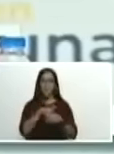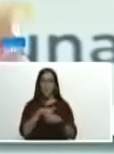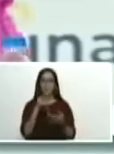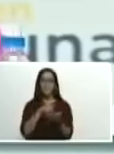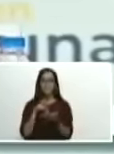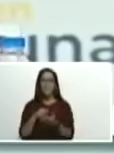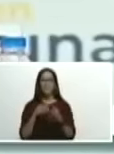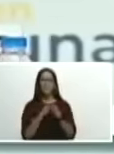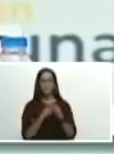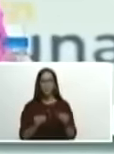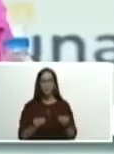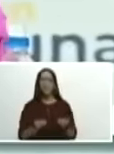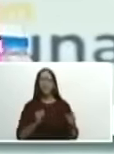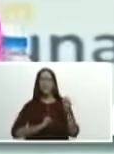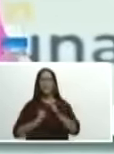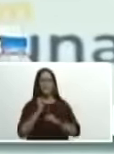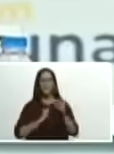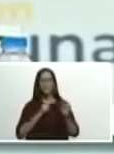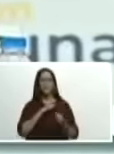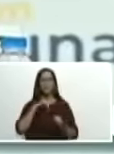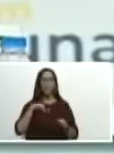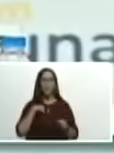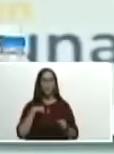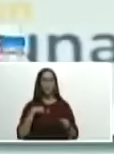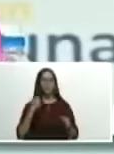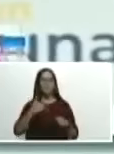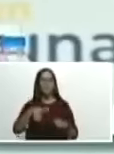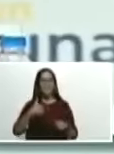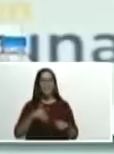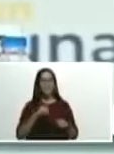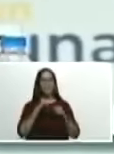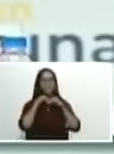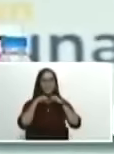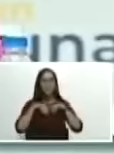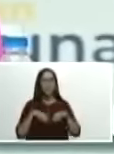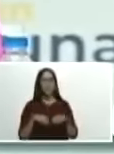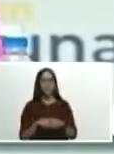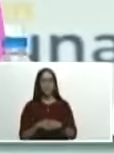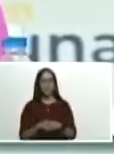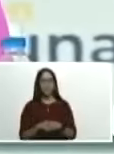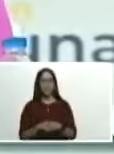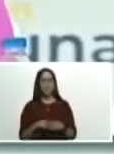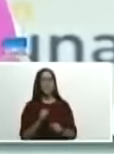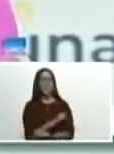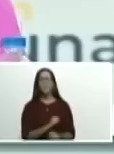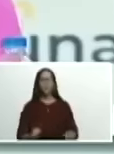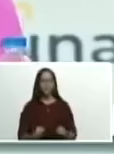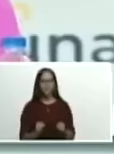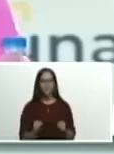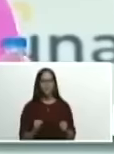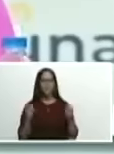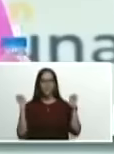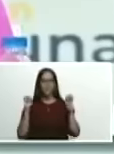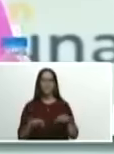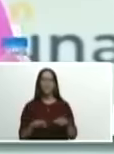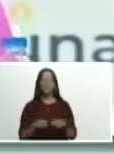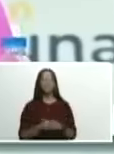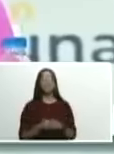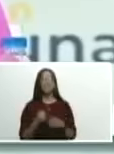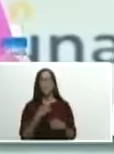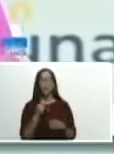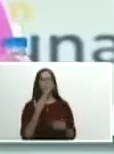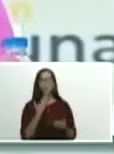todos y todas en la defensa de nuestros derechos históricos irrenunciables, incontestables, y que